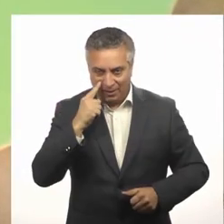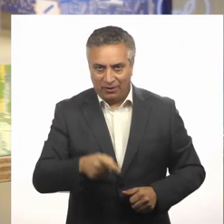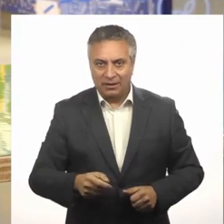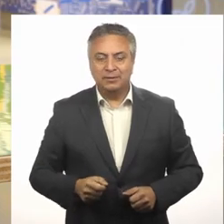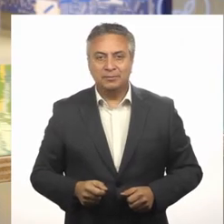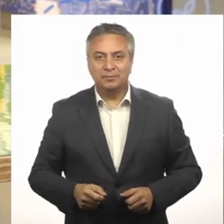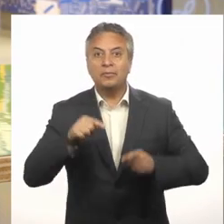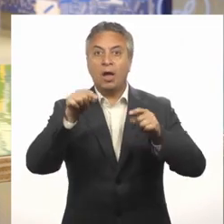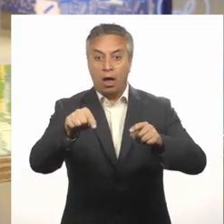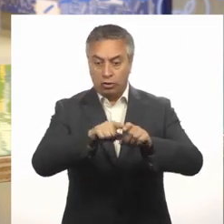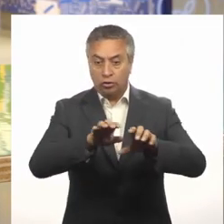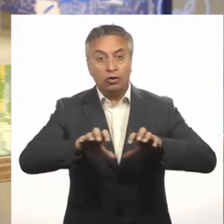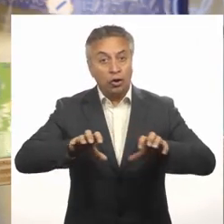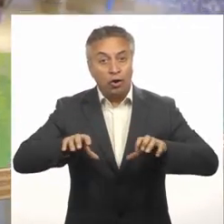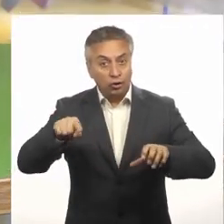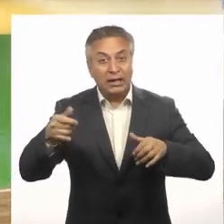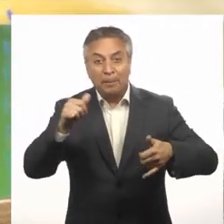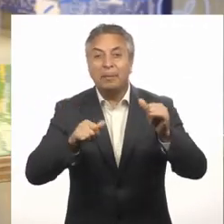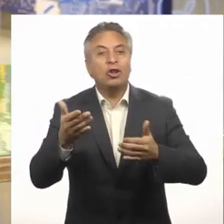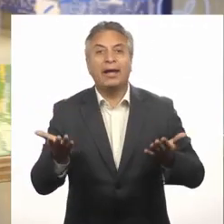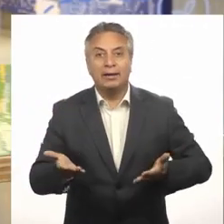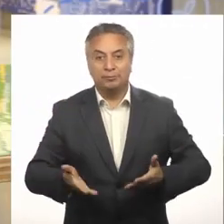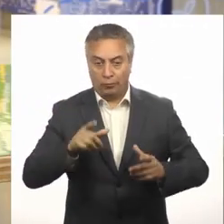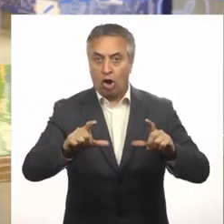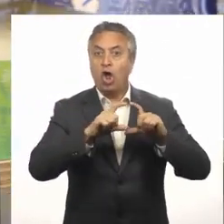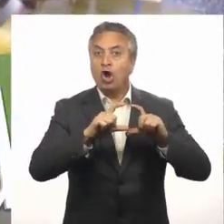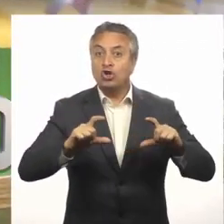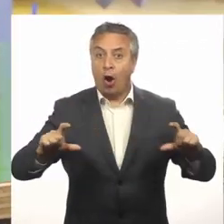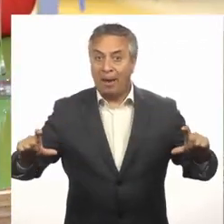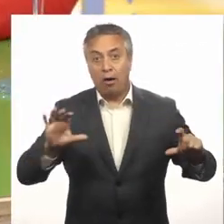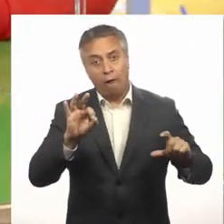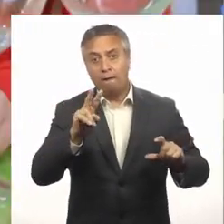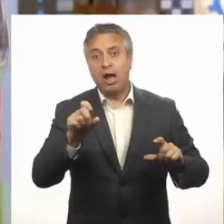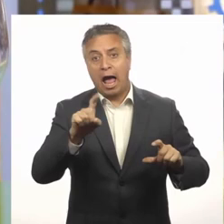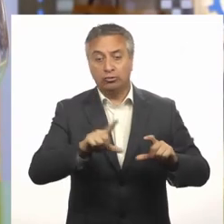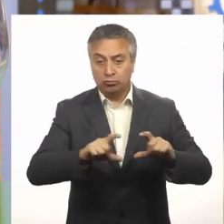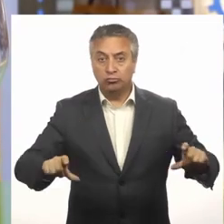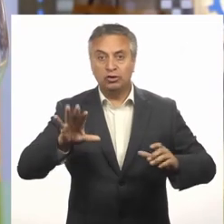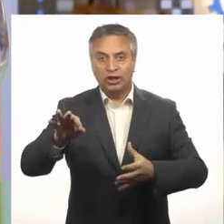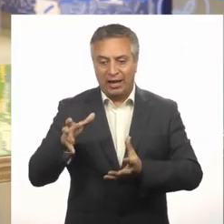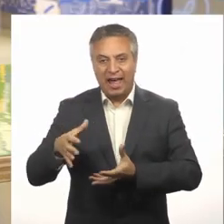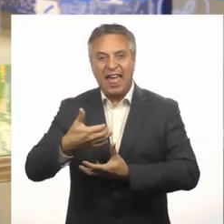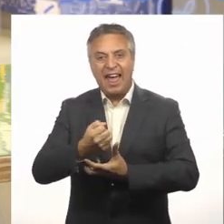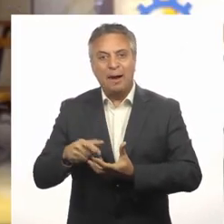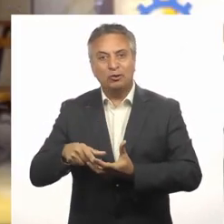Los materiales para este experimento son copas o vasos, repollo morado, una